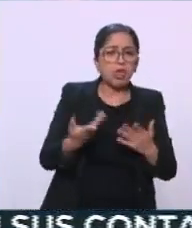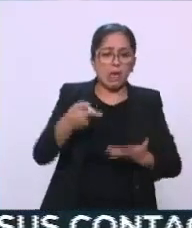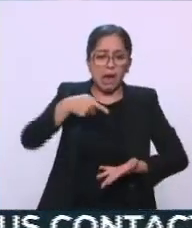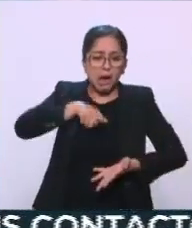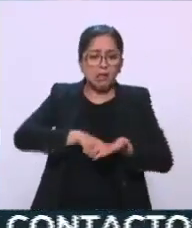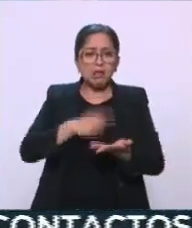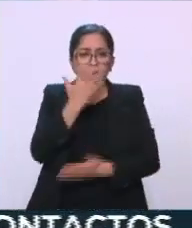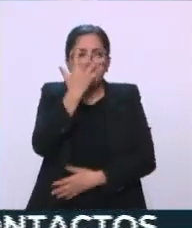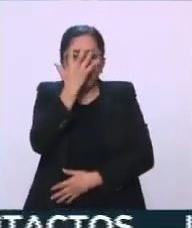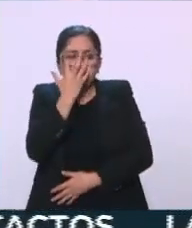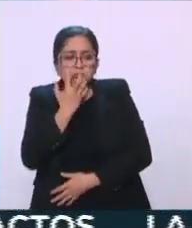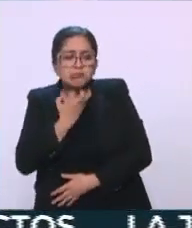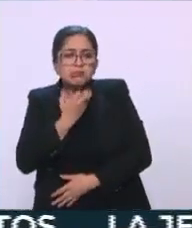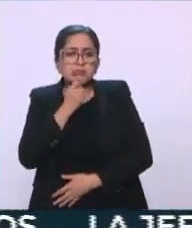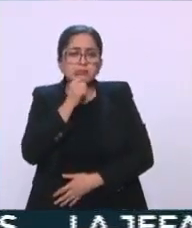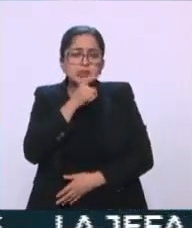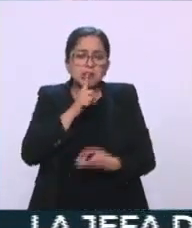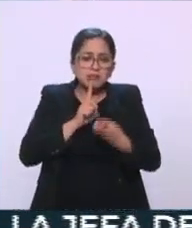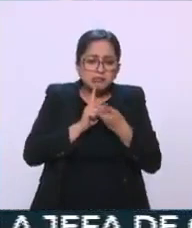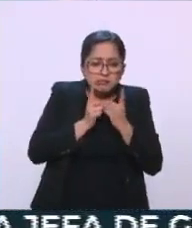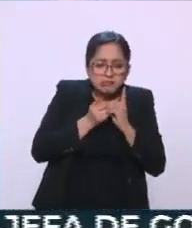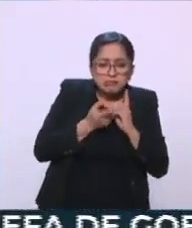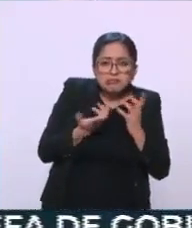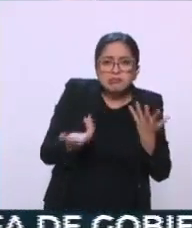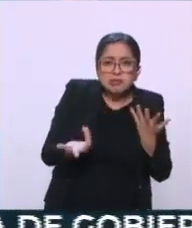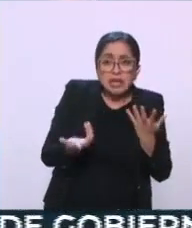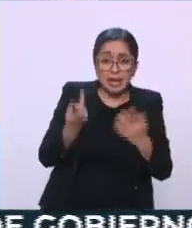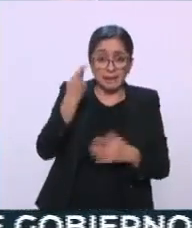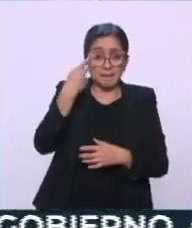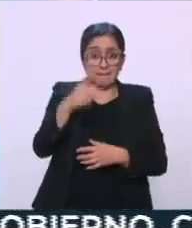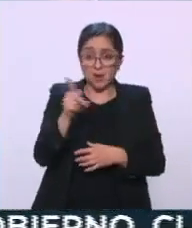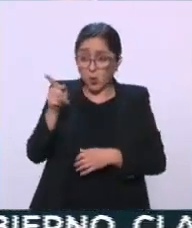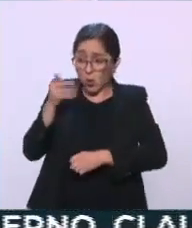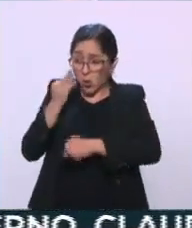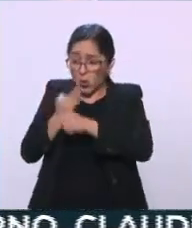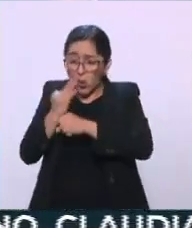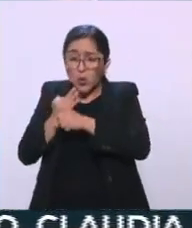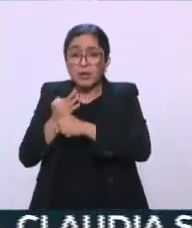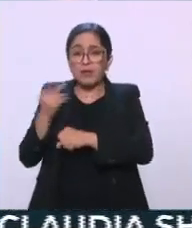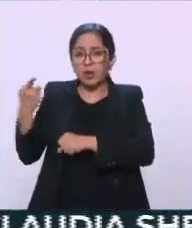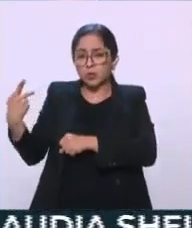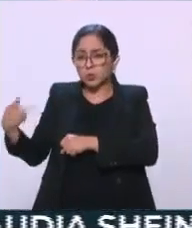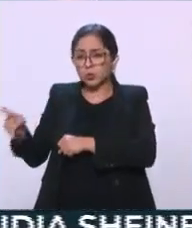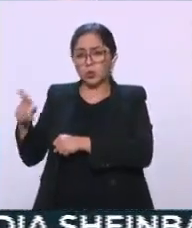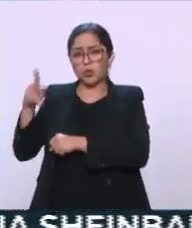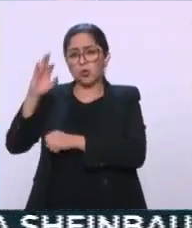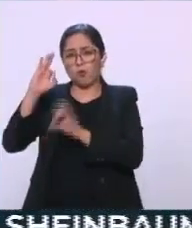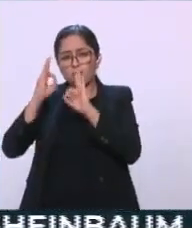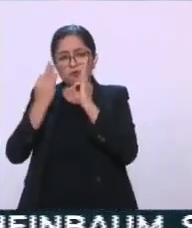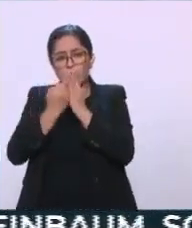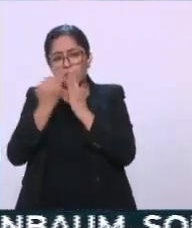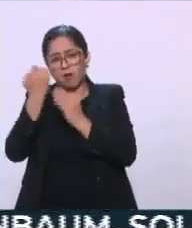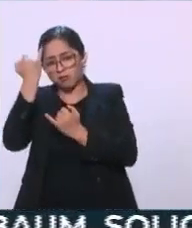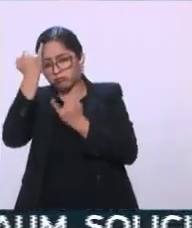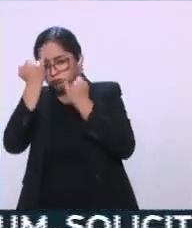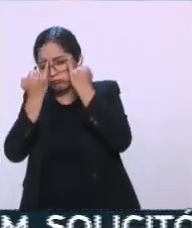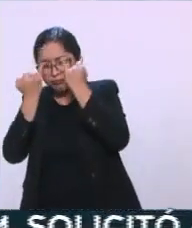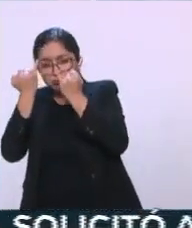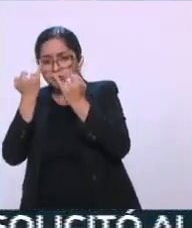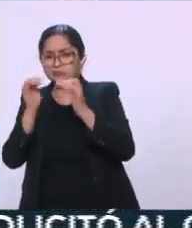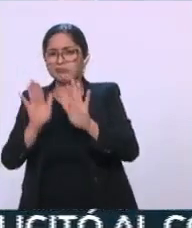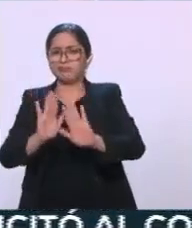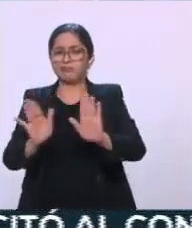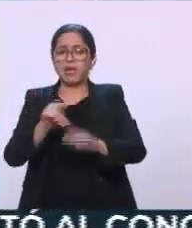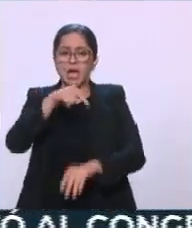subrayar es que frente a esta comodidad analítica en que se encuentran ellos, el país está urgido de un